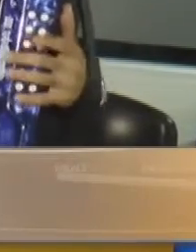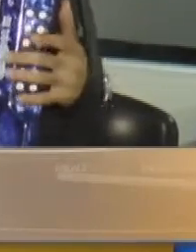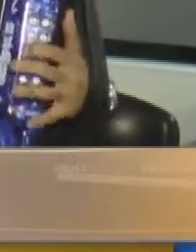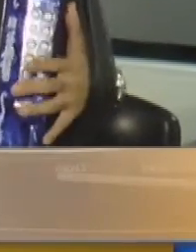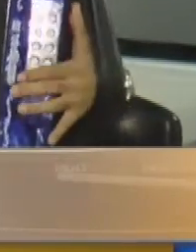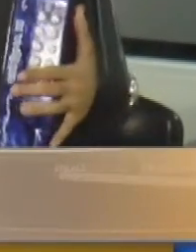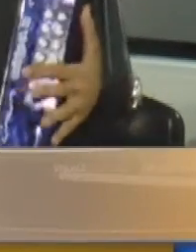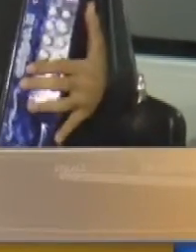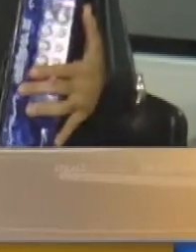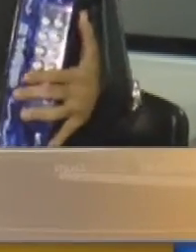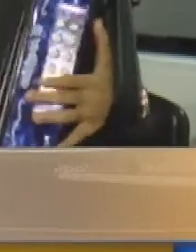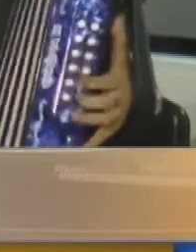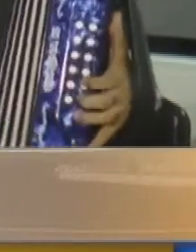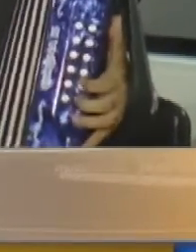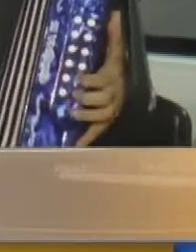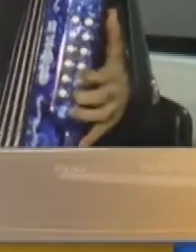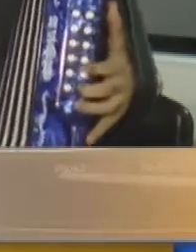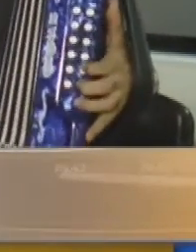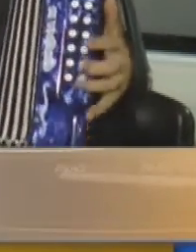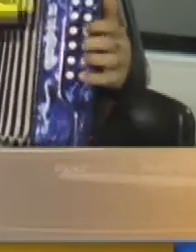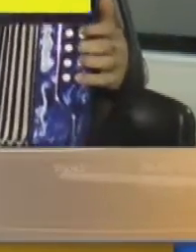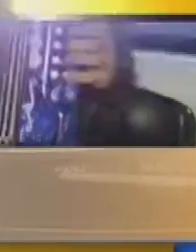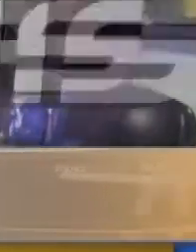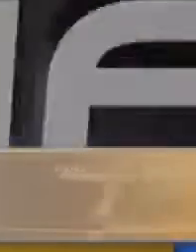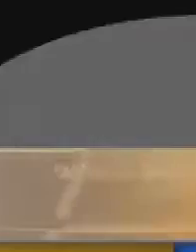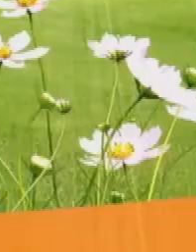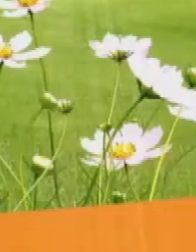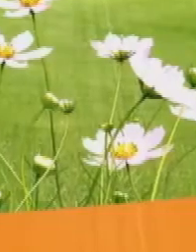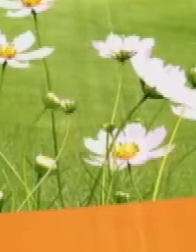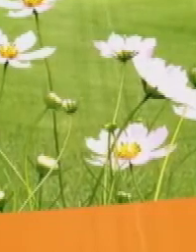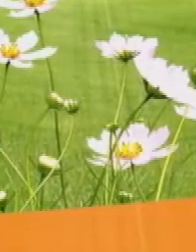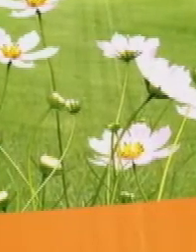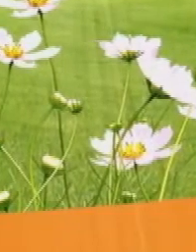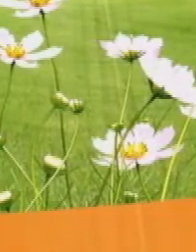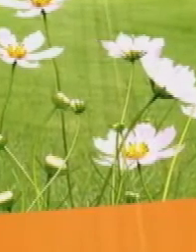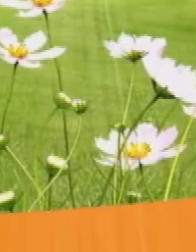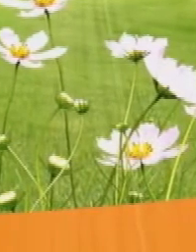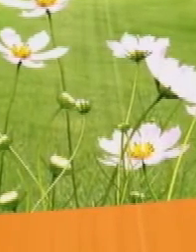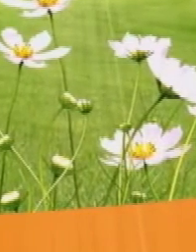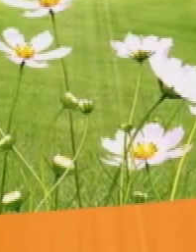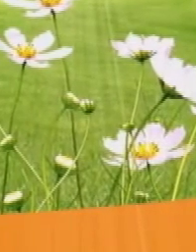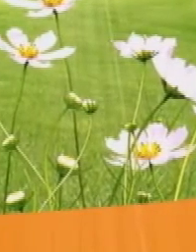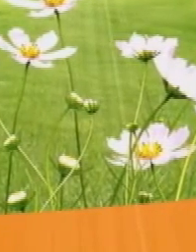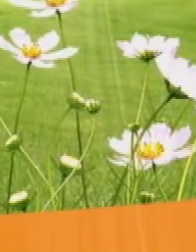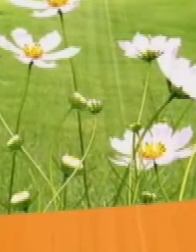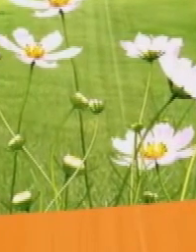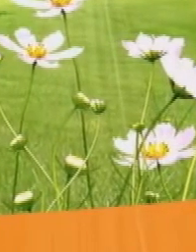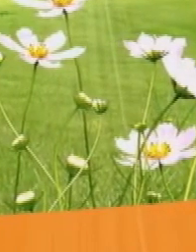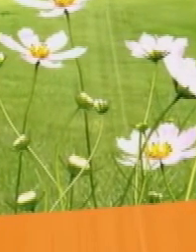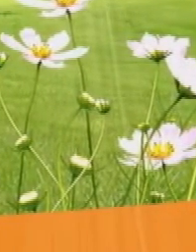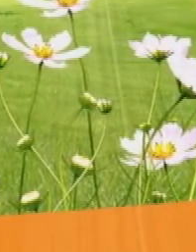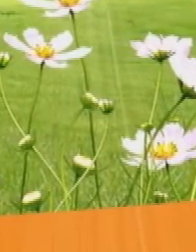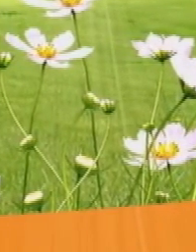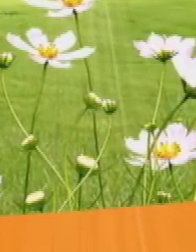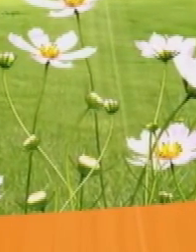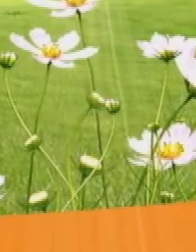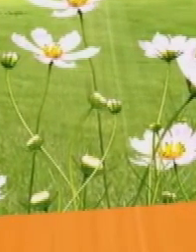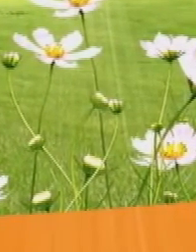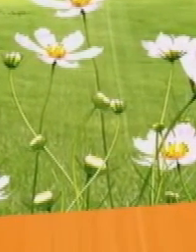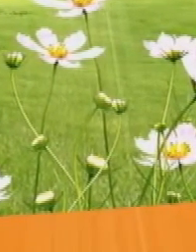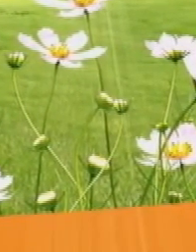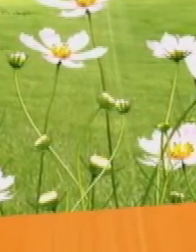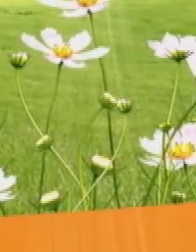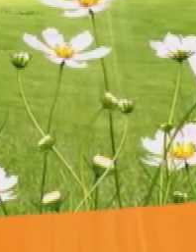Fulano. Los artistas estuvieron en el set de Enlace Noticias. Con el patrocinio de Barzol Ecológico, Barzol Aroma, Delicias, líder de